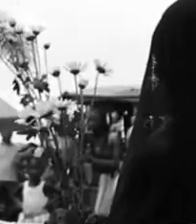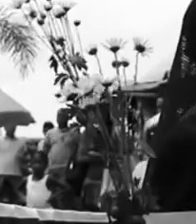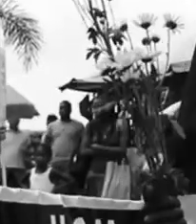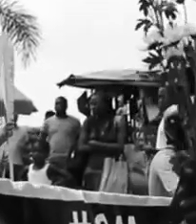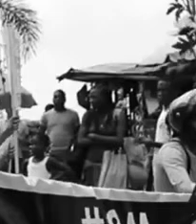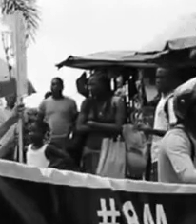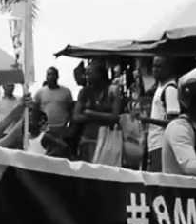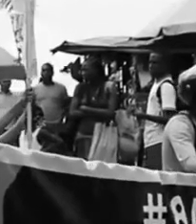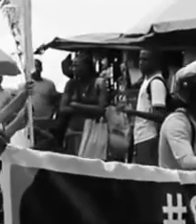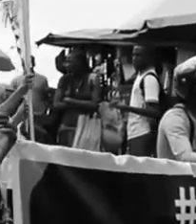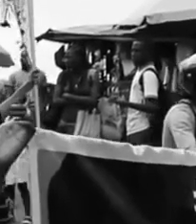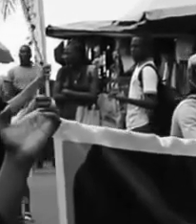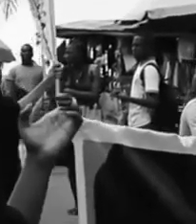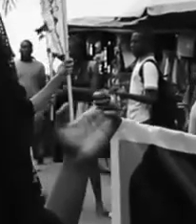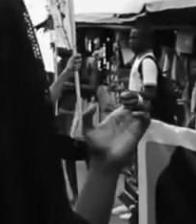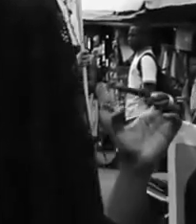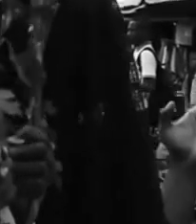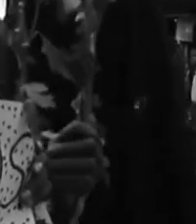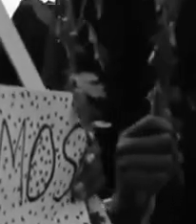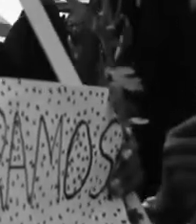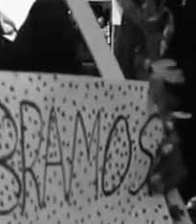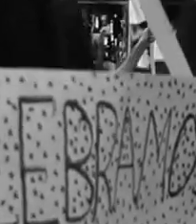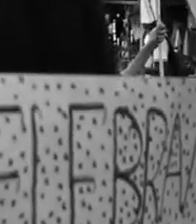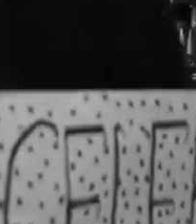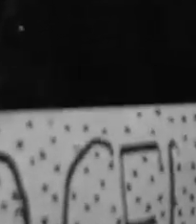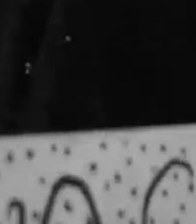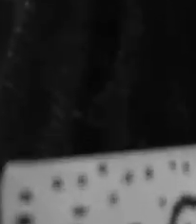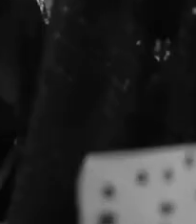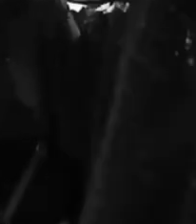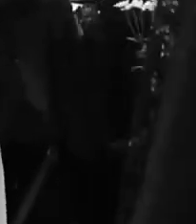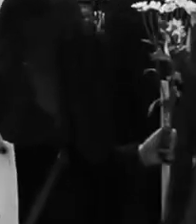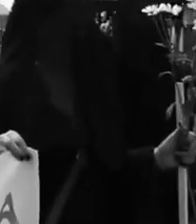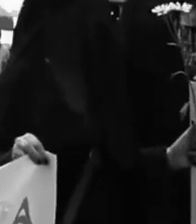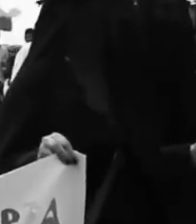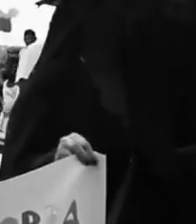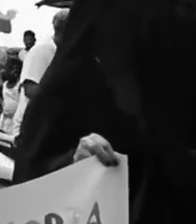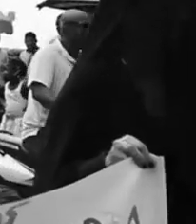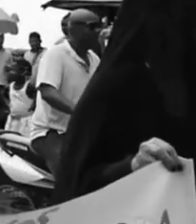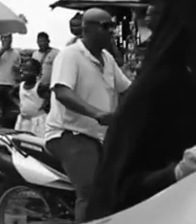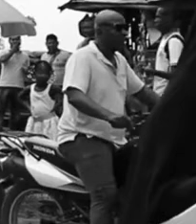penar. Gloria al Padre